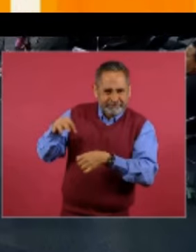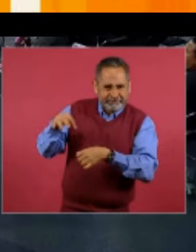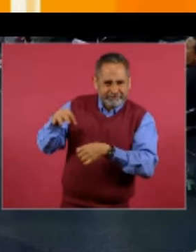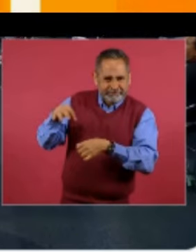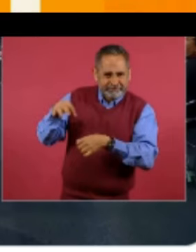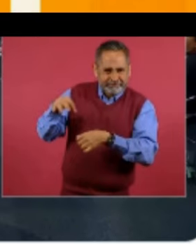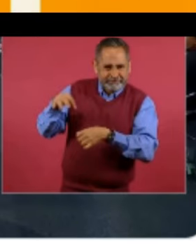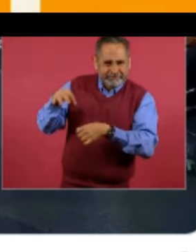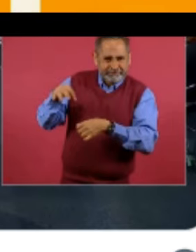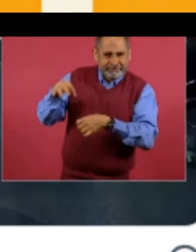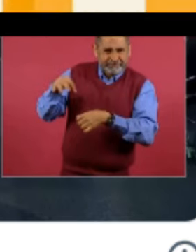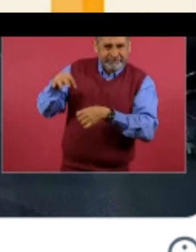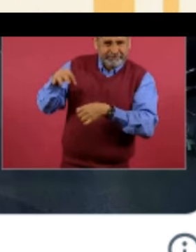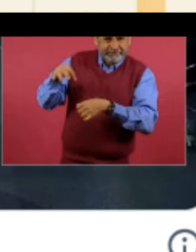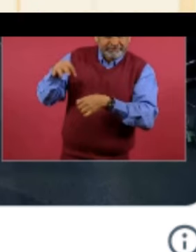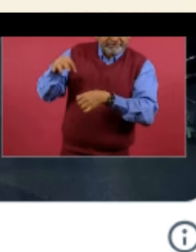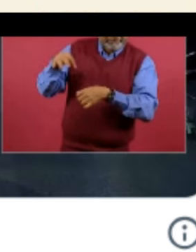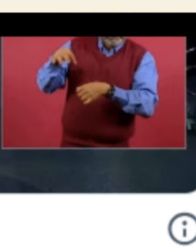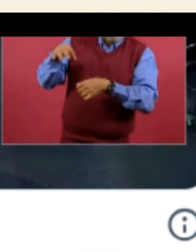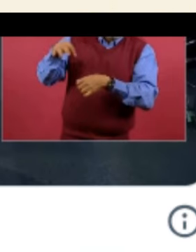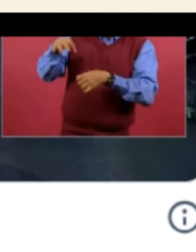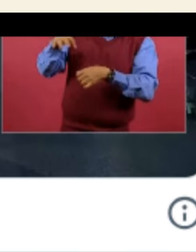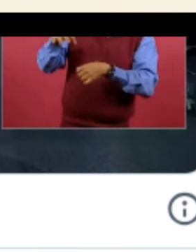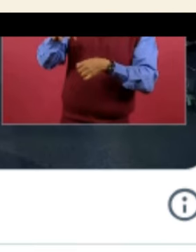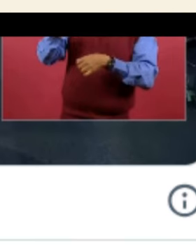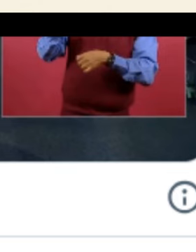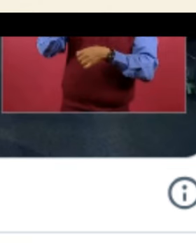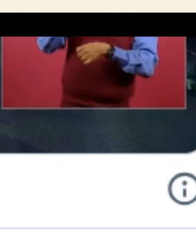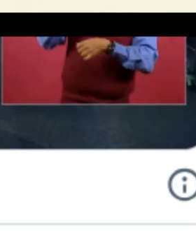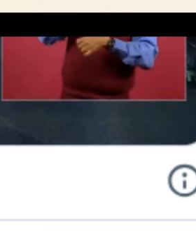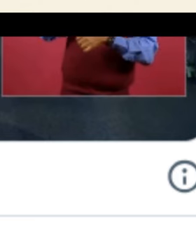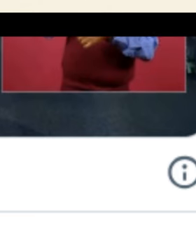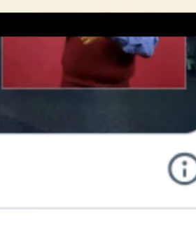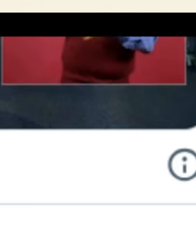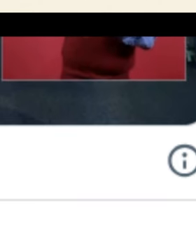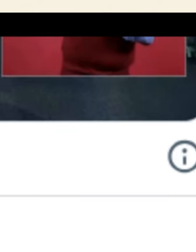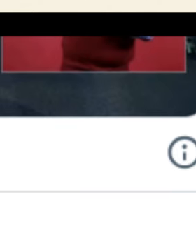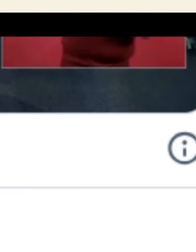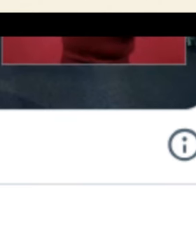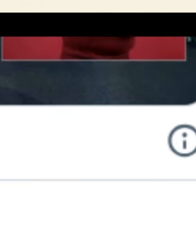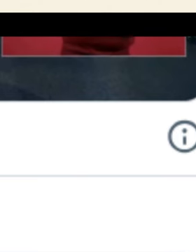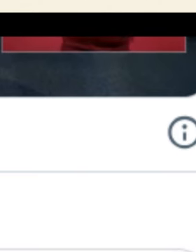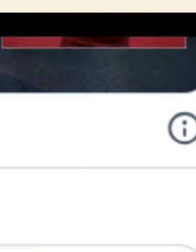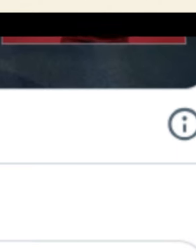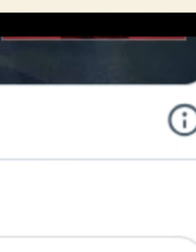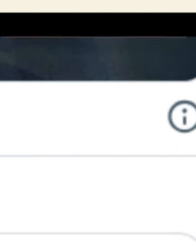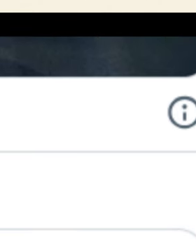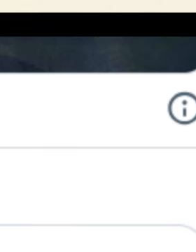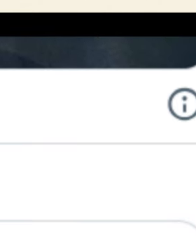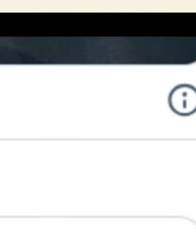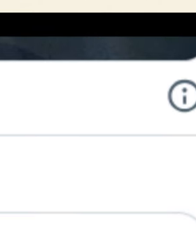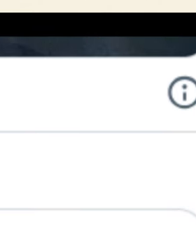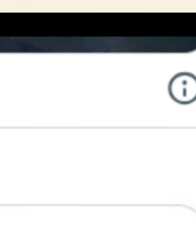elecciones. Los presidentes de izquierda de Chile, Gabriel Boric, y de Guatemala, Bernardo Arevalo, tildaron de fraude